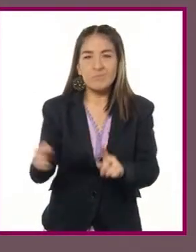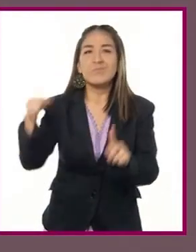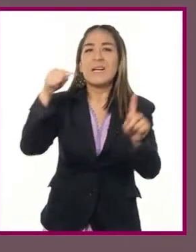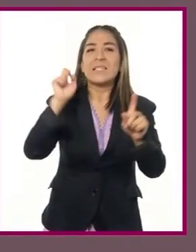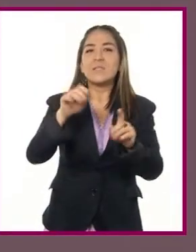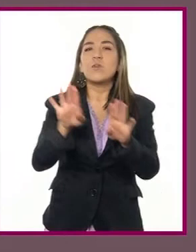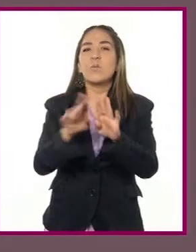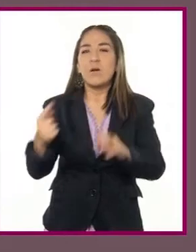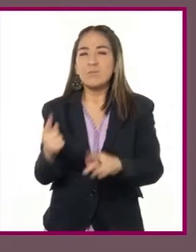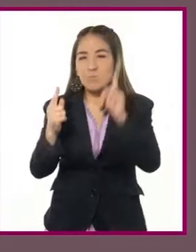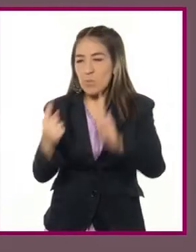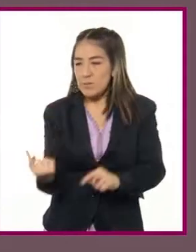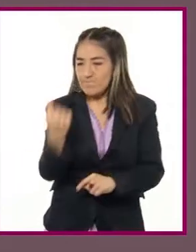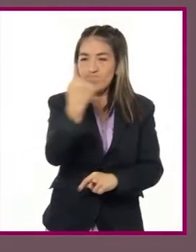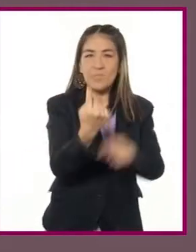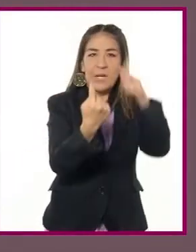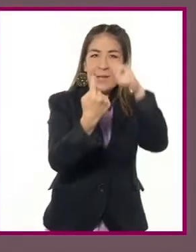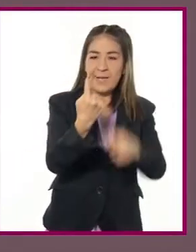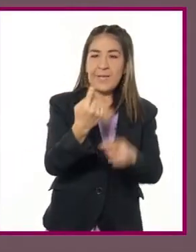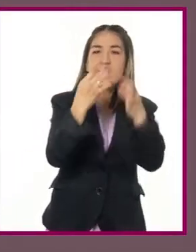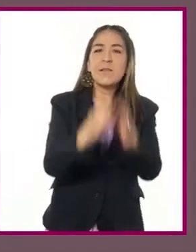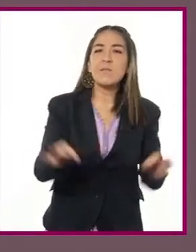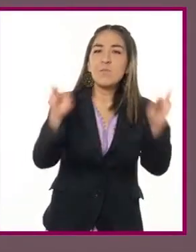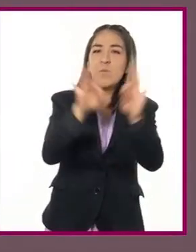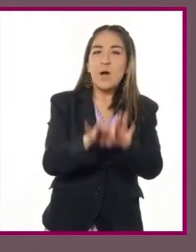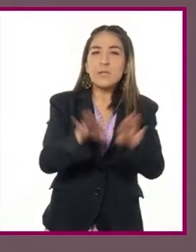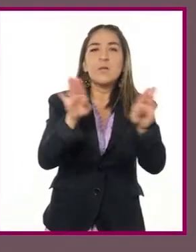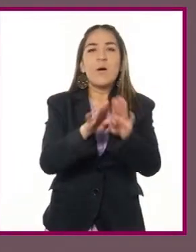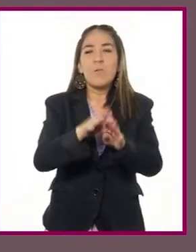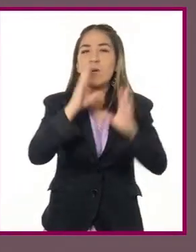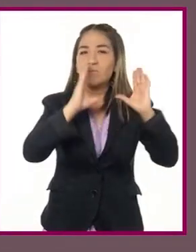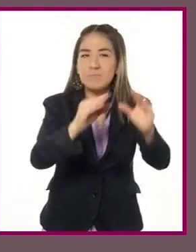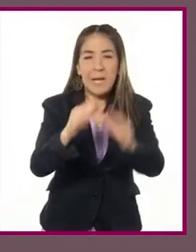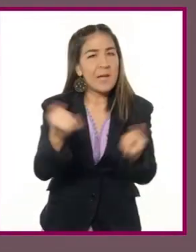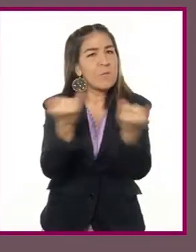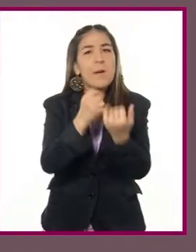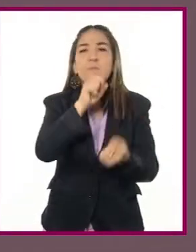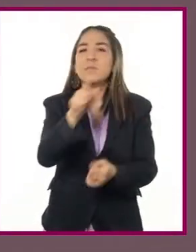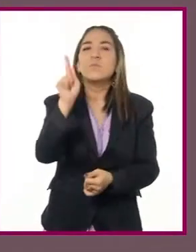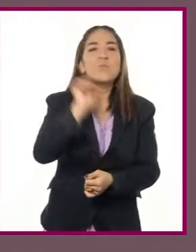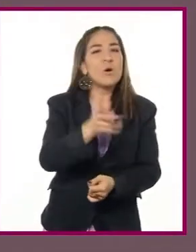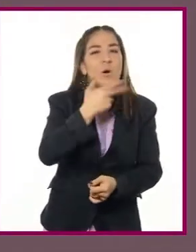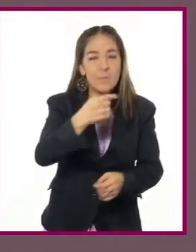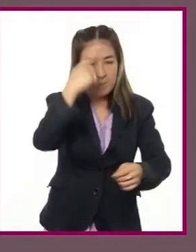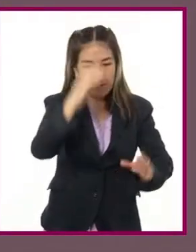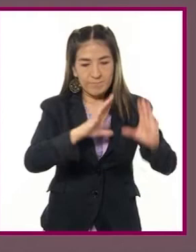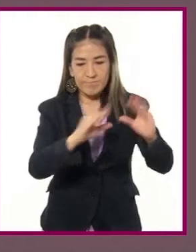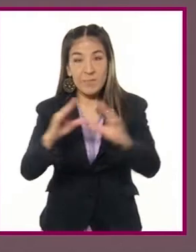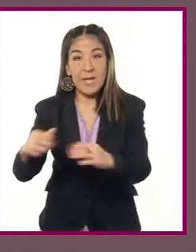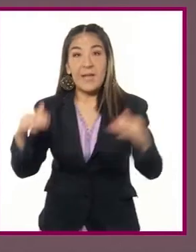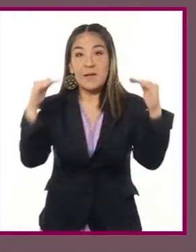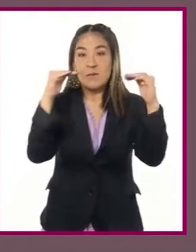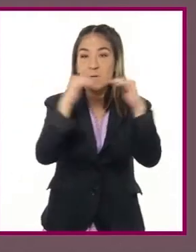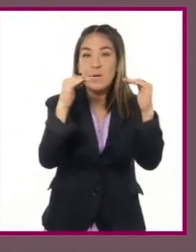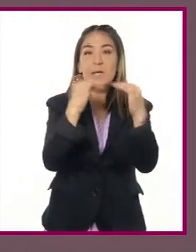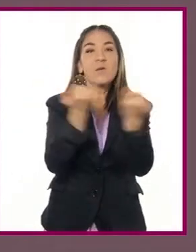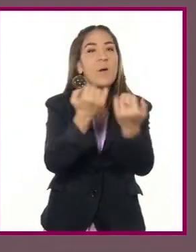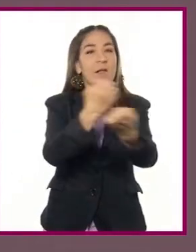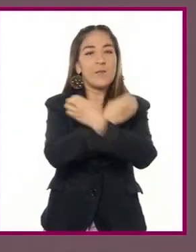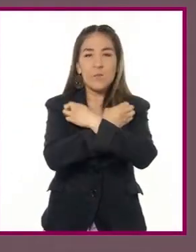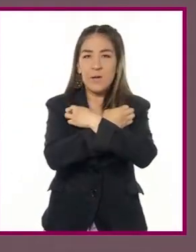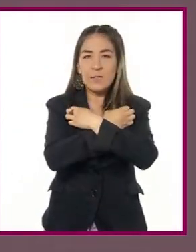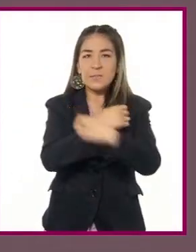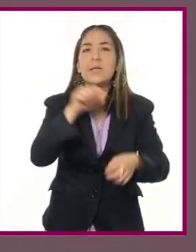niño y la niña reciban a un mismo tiempo la educación y la instrucción, entonces será cuando habrá